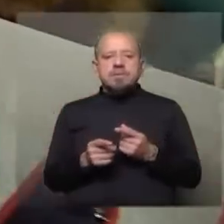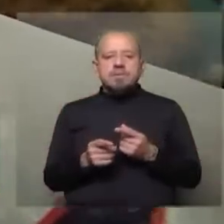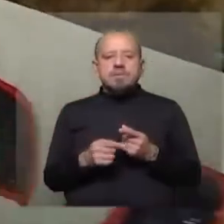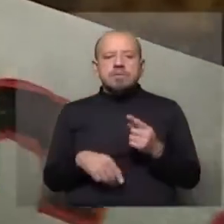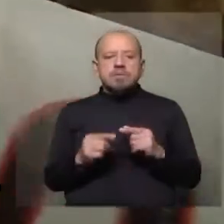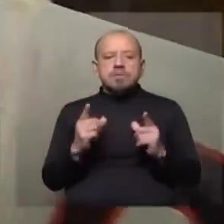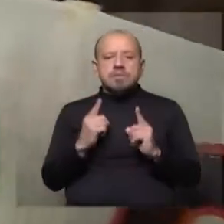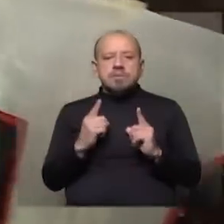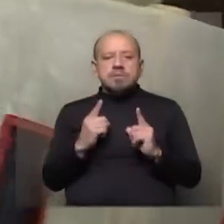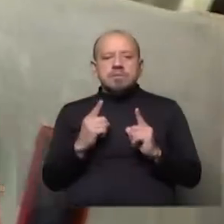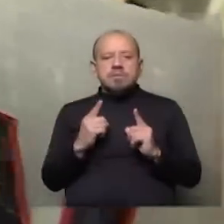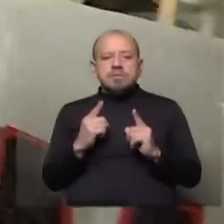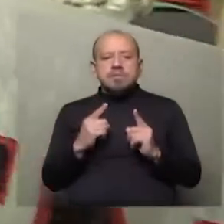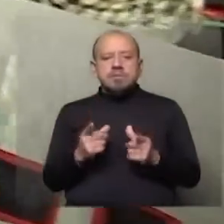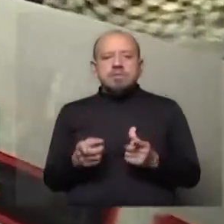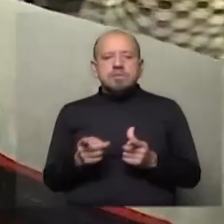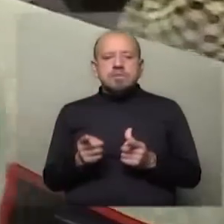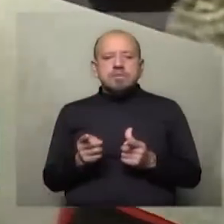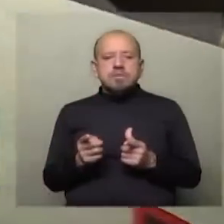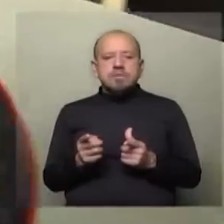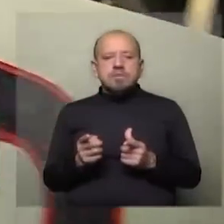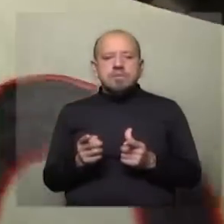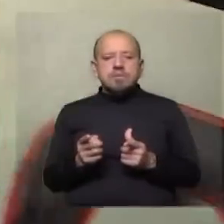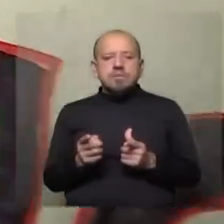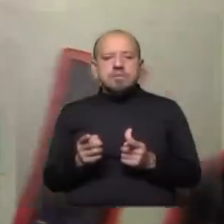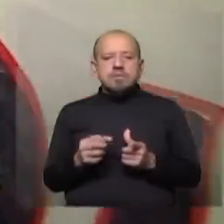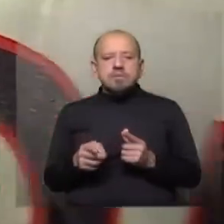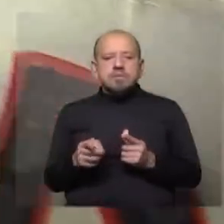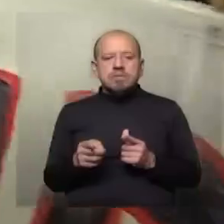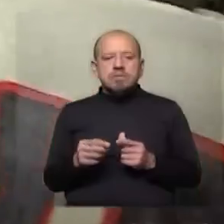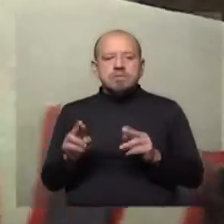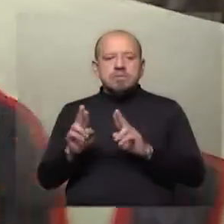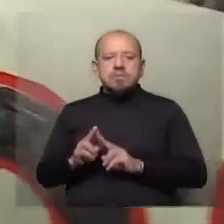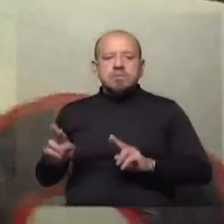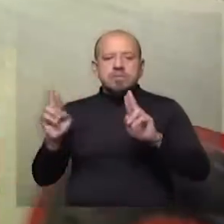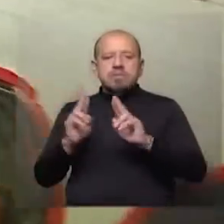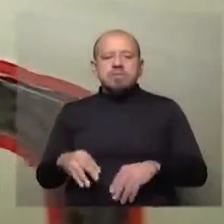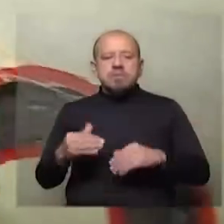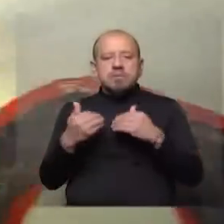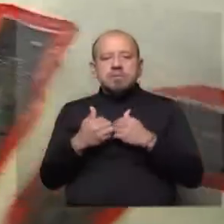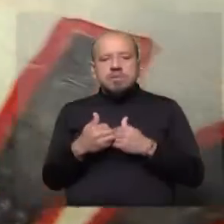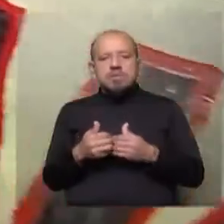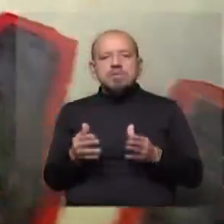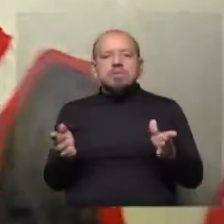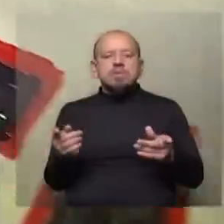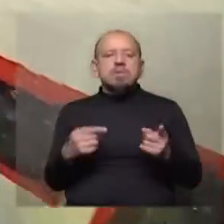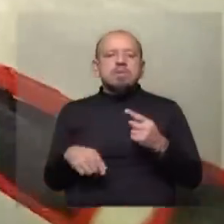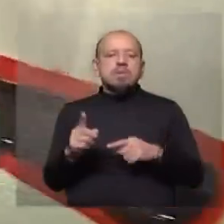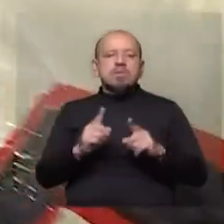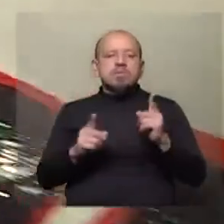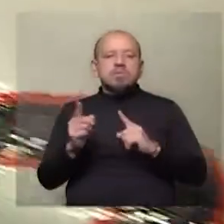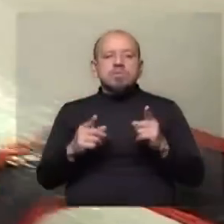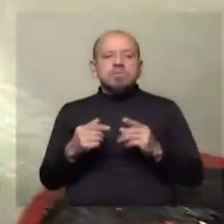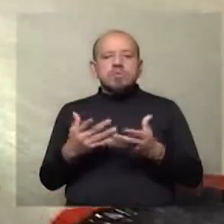esperaba para hoy desde desde la ONU que comenzaran a llegar algunos aportes y